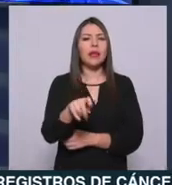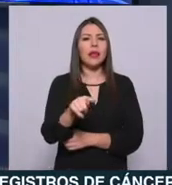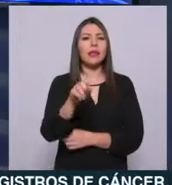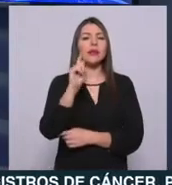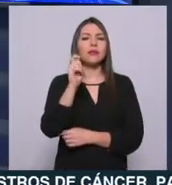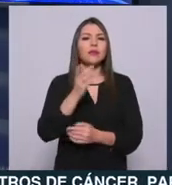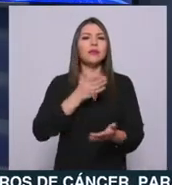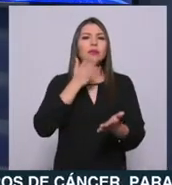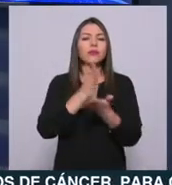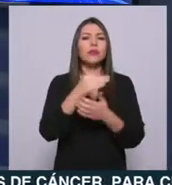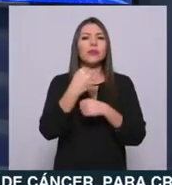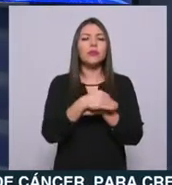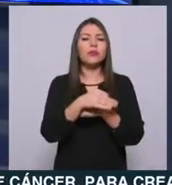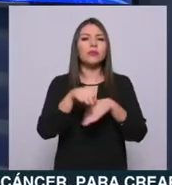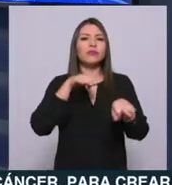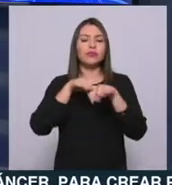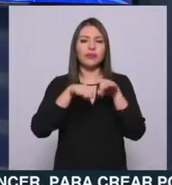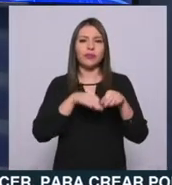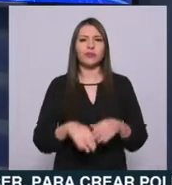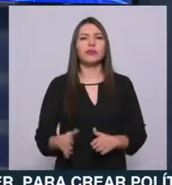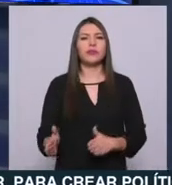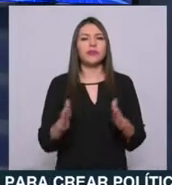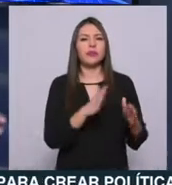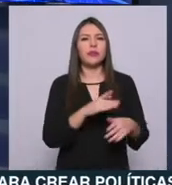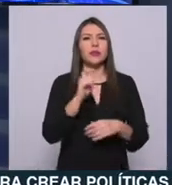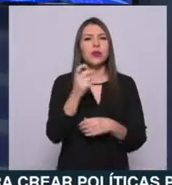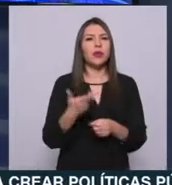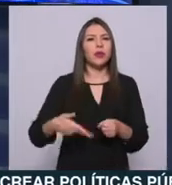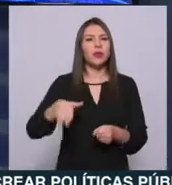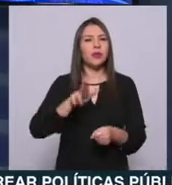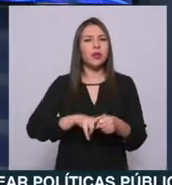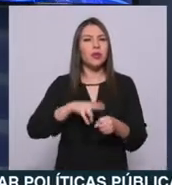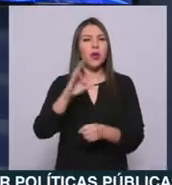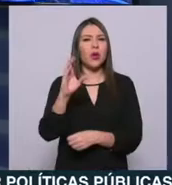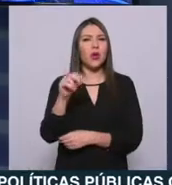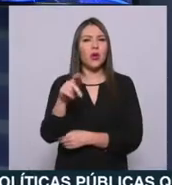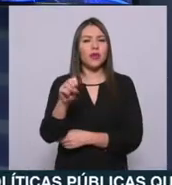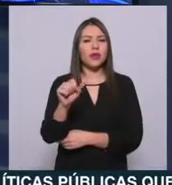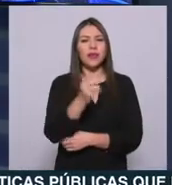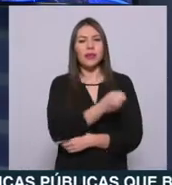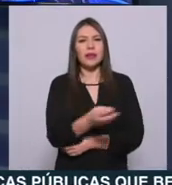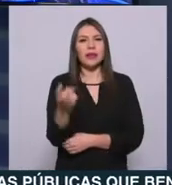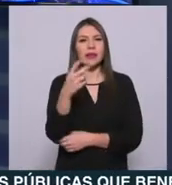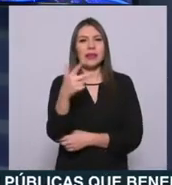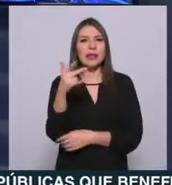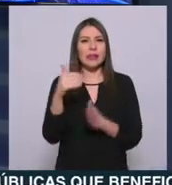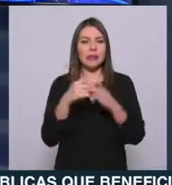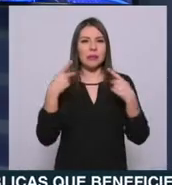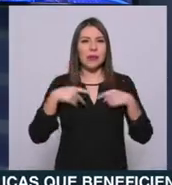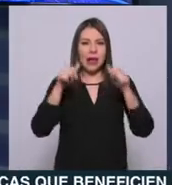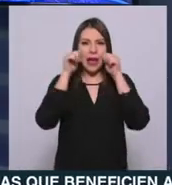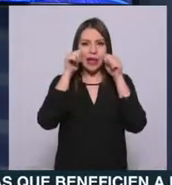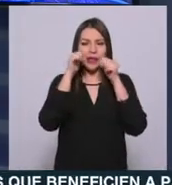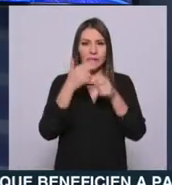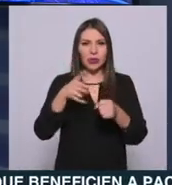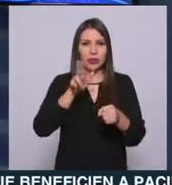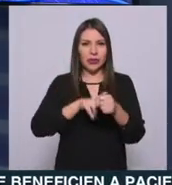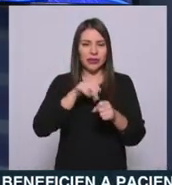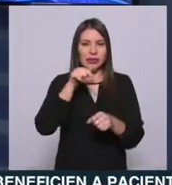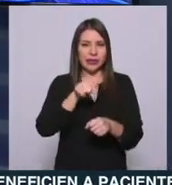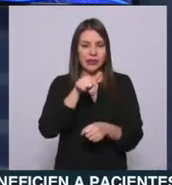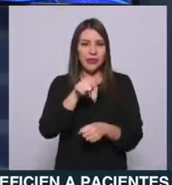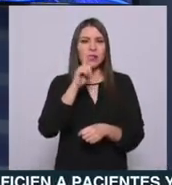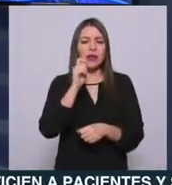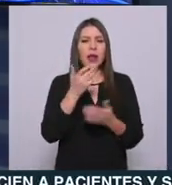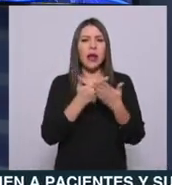Tras la polémica que enfrentó la clínica especializada Condesa, donde más de 13,000 personas son atendidas, le presentamos cómo es su funcionamiento, sobre todo